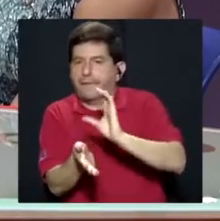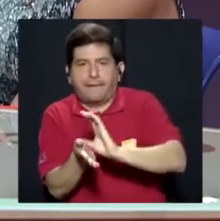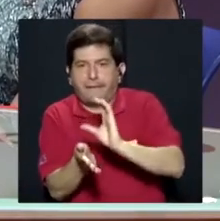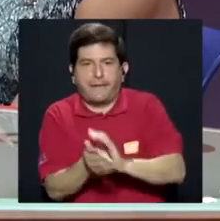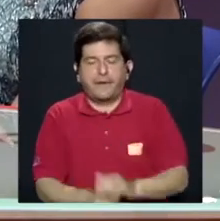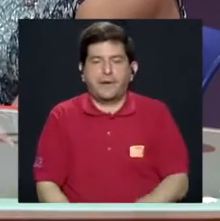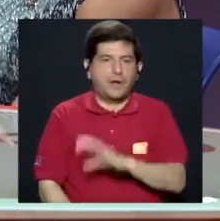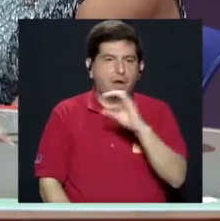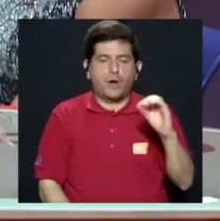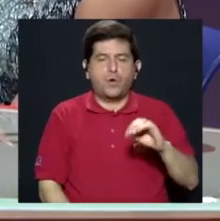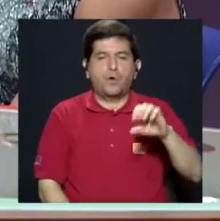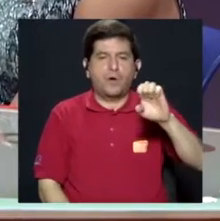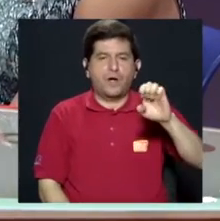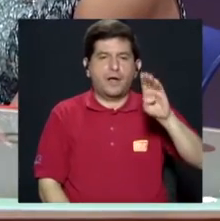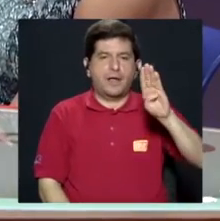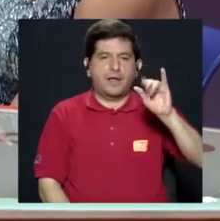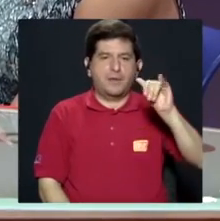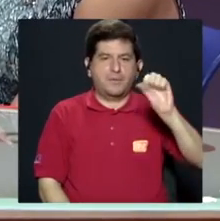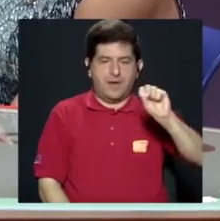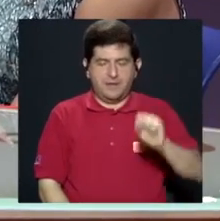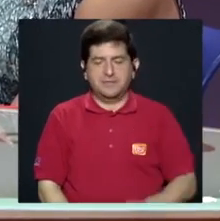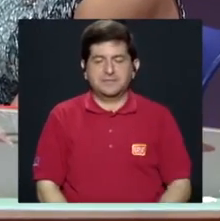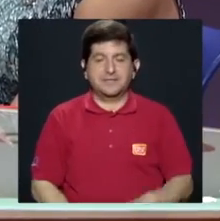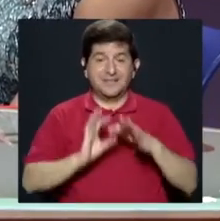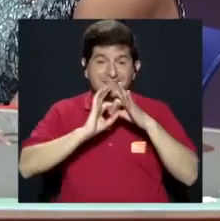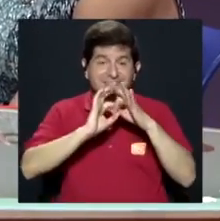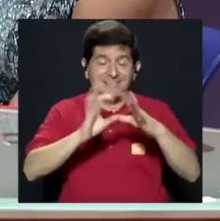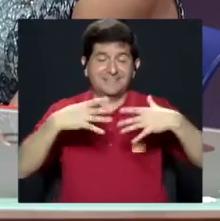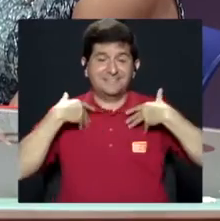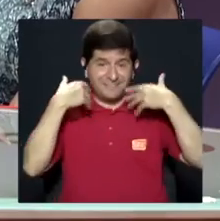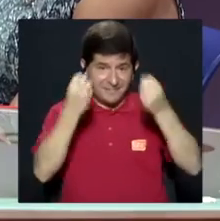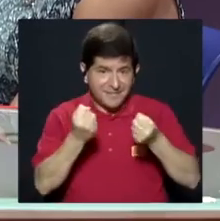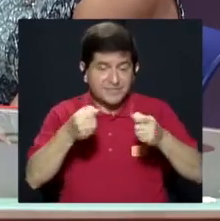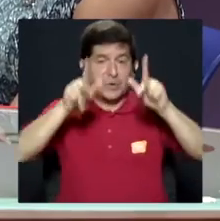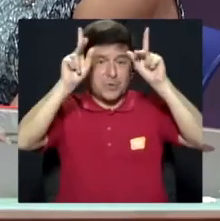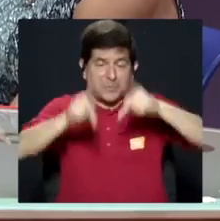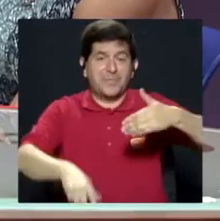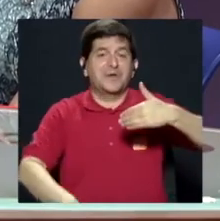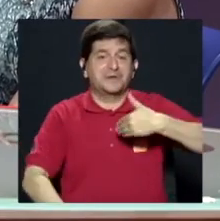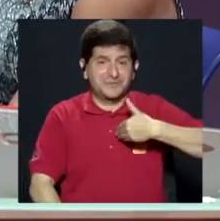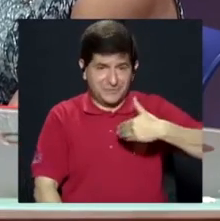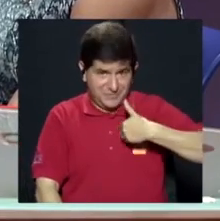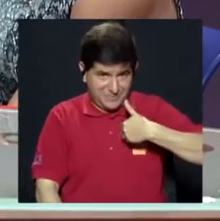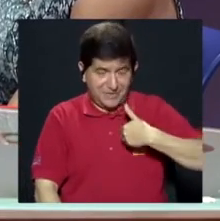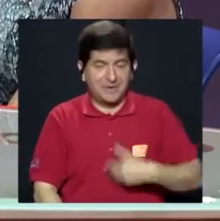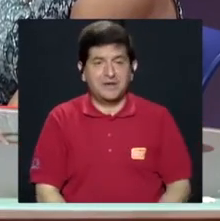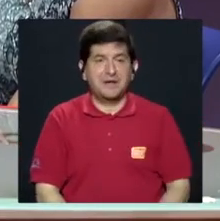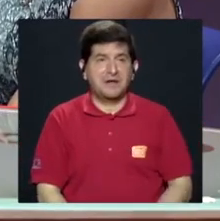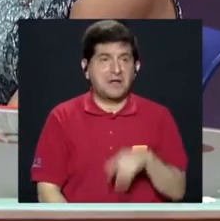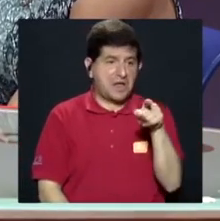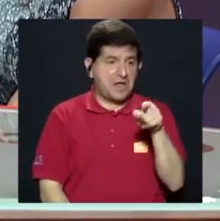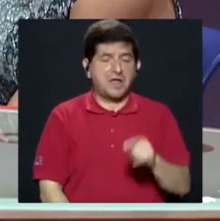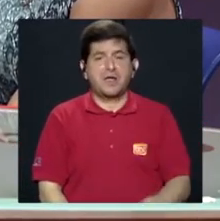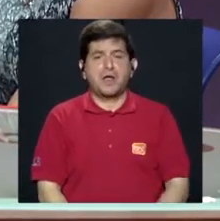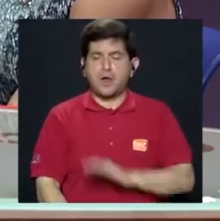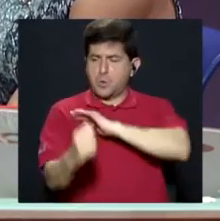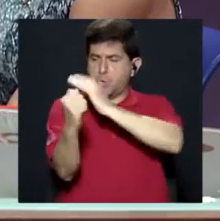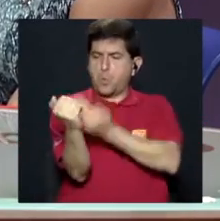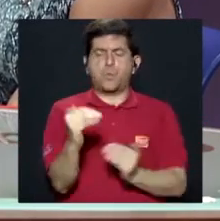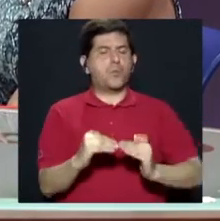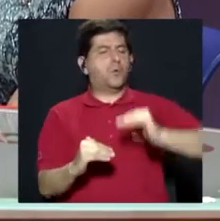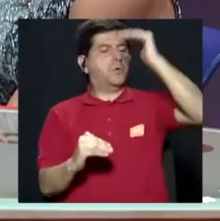el EVAIS en el caso de Costa Rica, pero es en la relación de salud, donde una persona que tiene un grado de poder